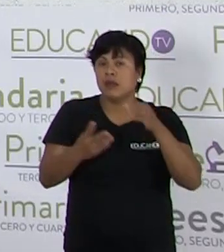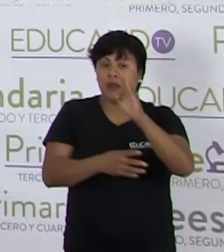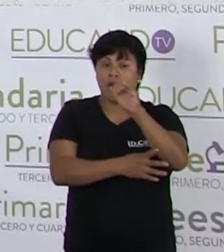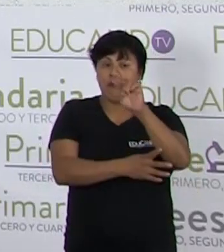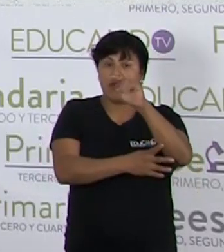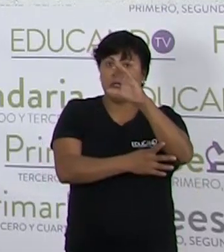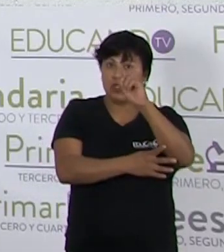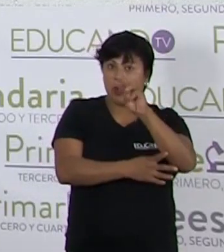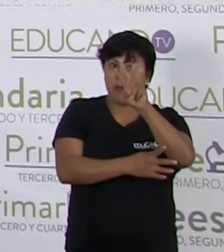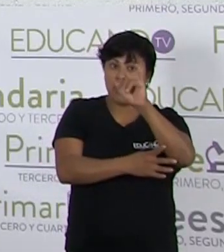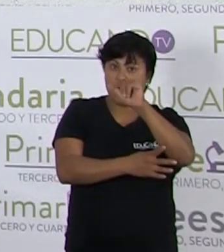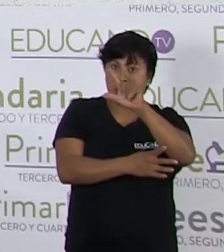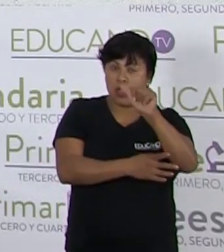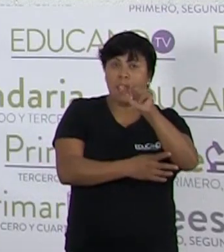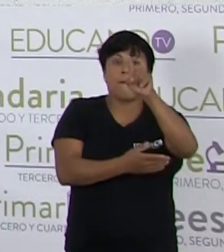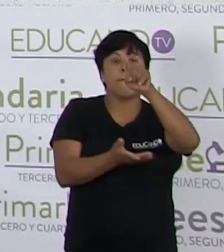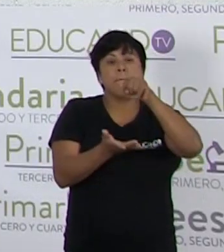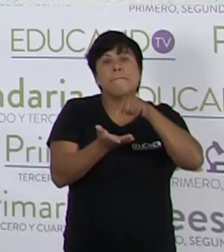Francisco Villa